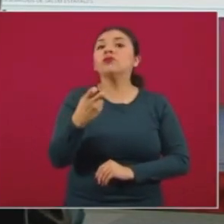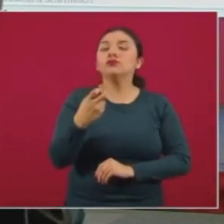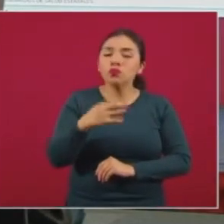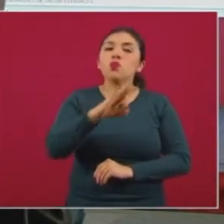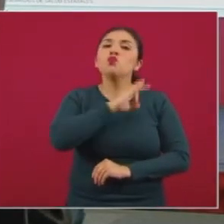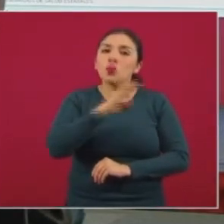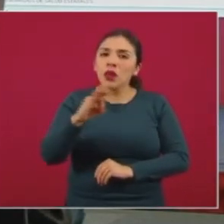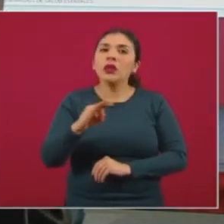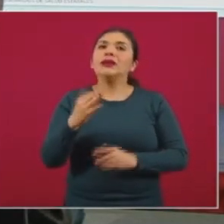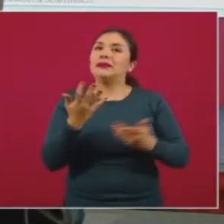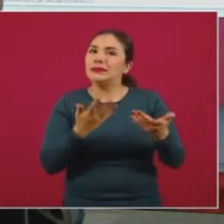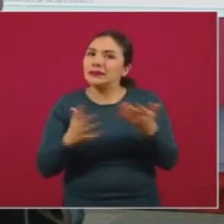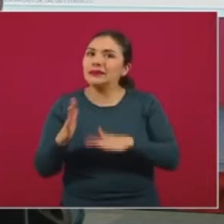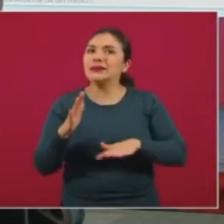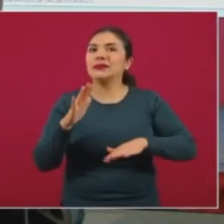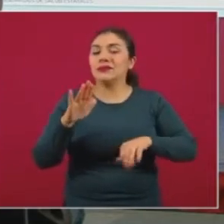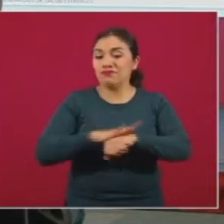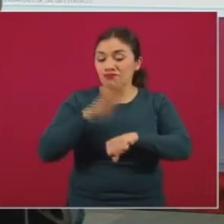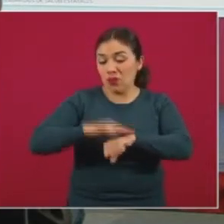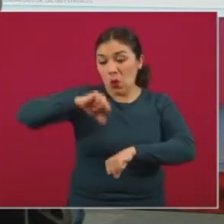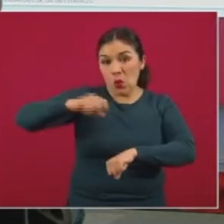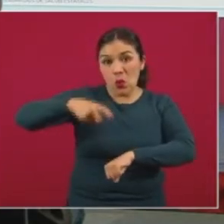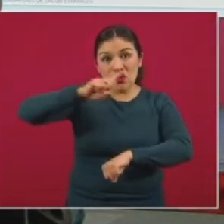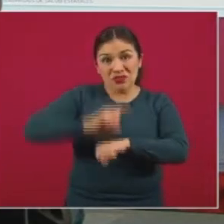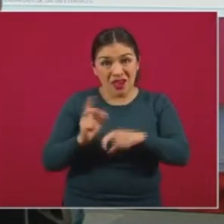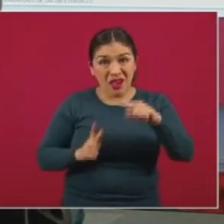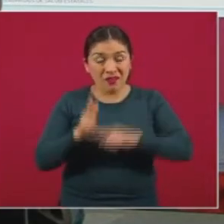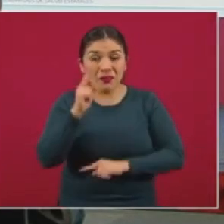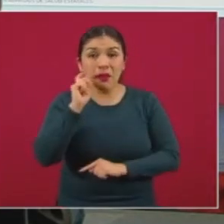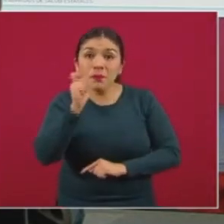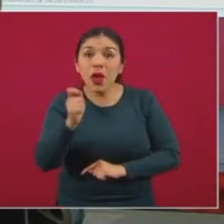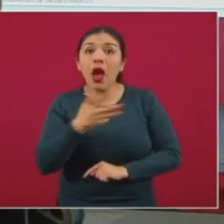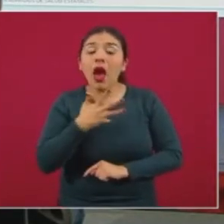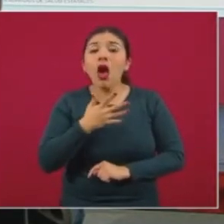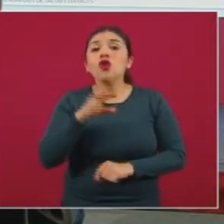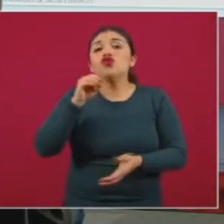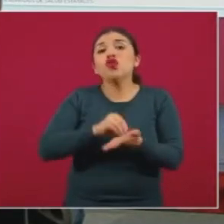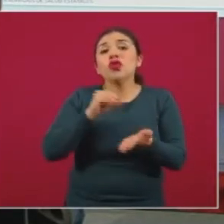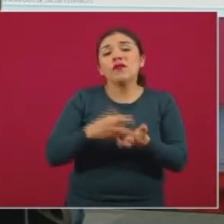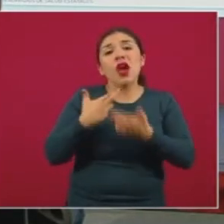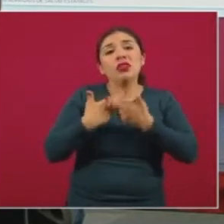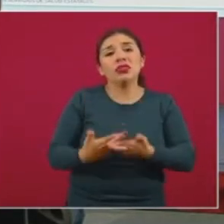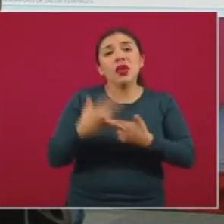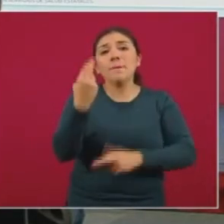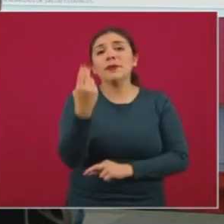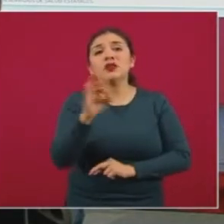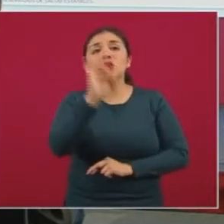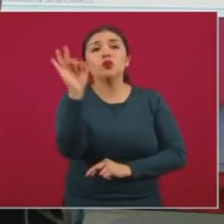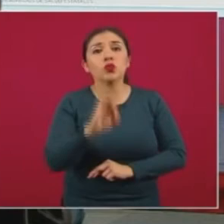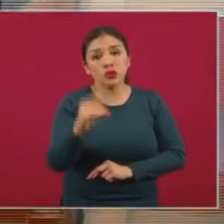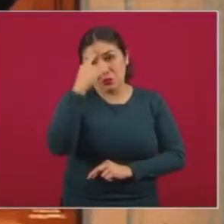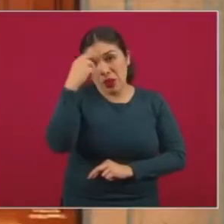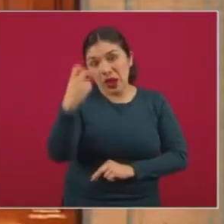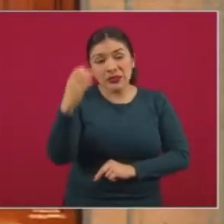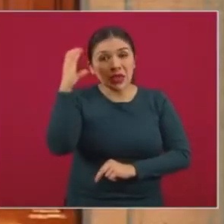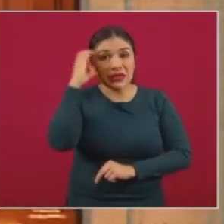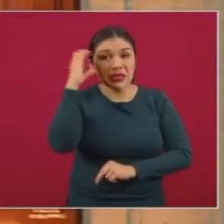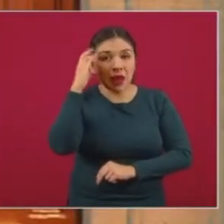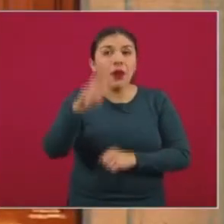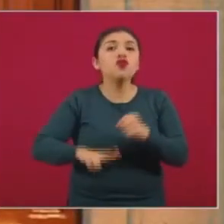permitido mantener para el corte del día de hoy, por ejemplo, un 25% de disponibilidad en este tipo de